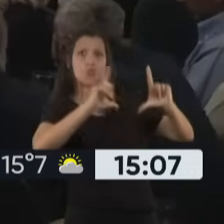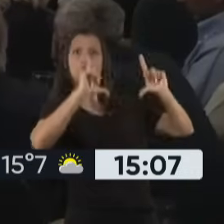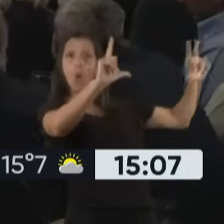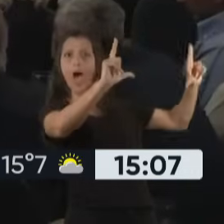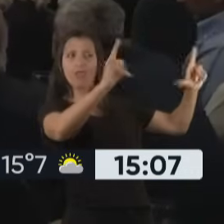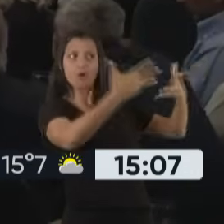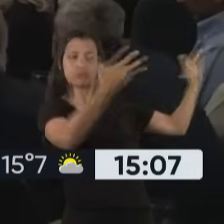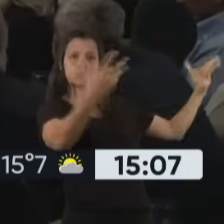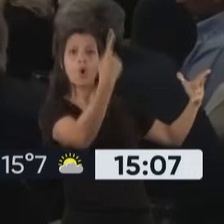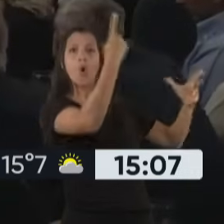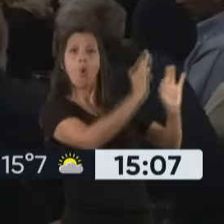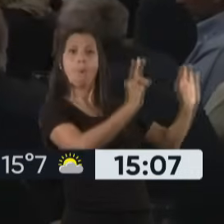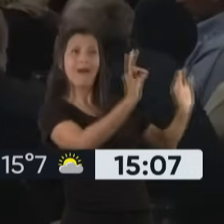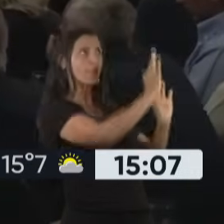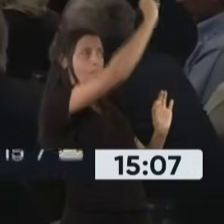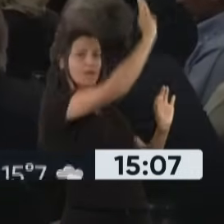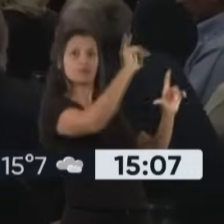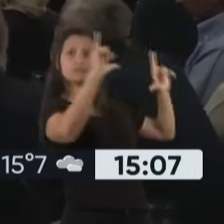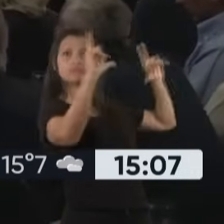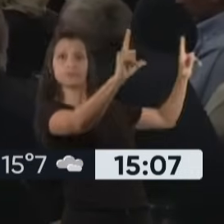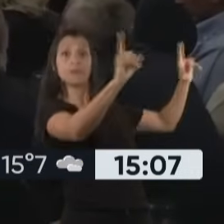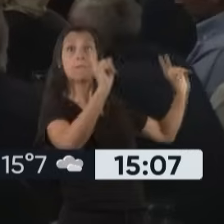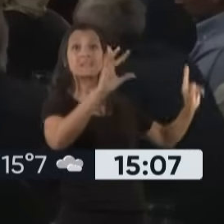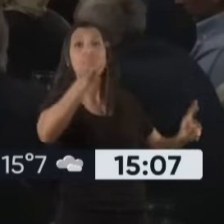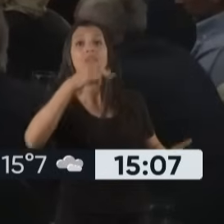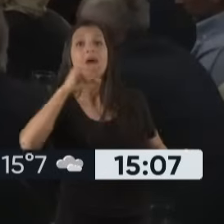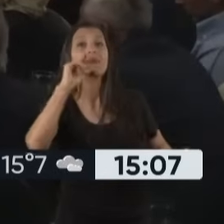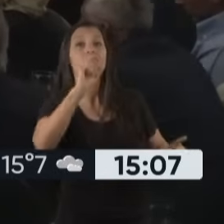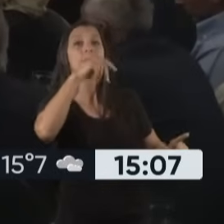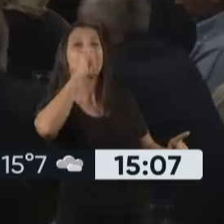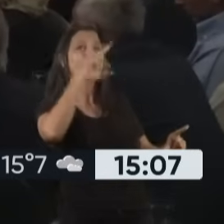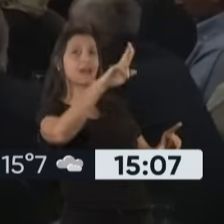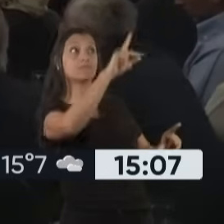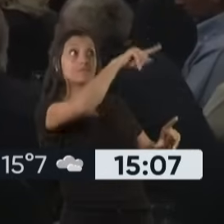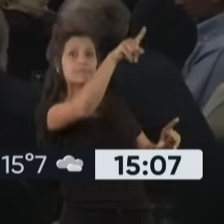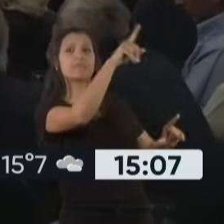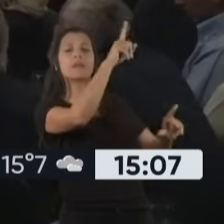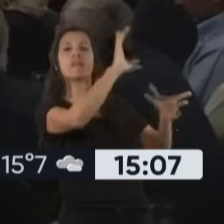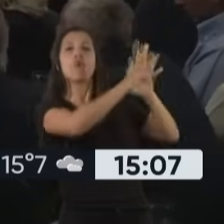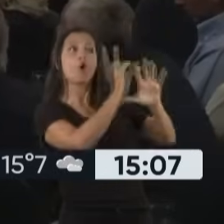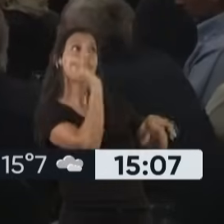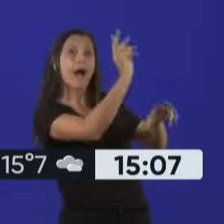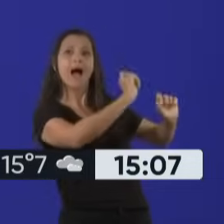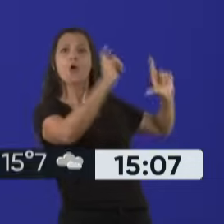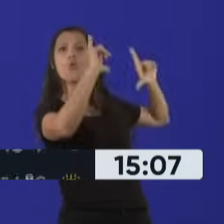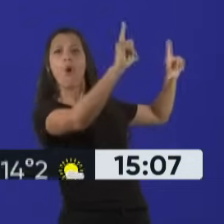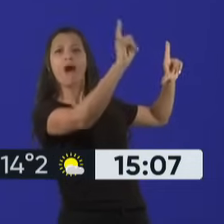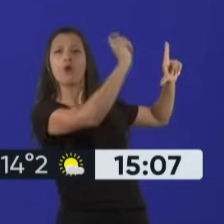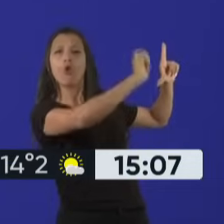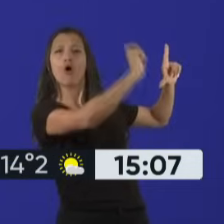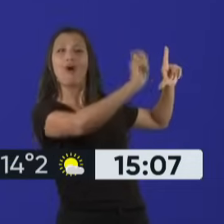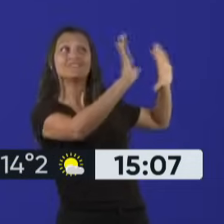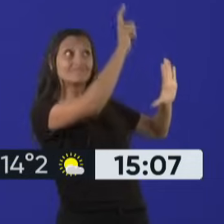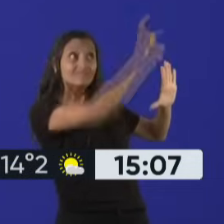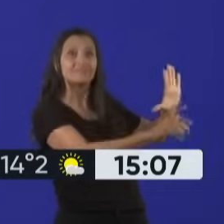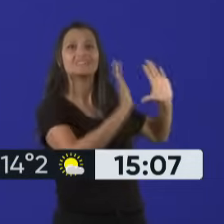metro de Gary Becker derivando la ecuación de Slutsky intertemporal. Así es que imagínense que para